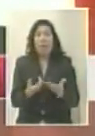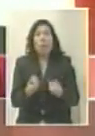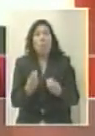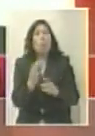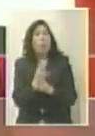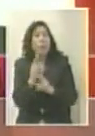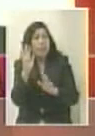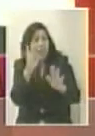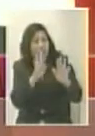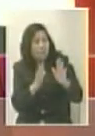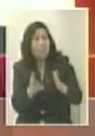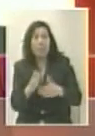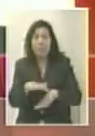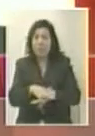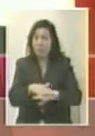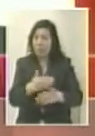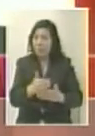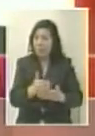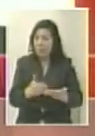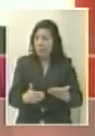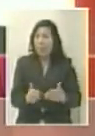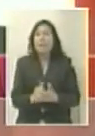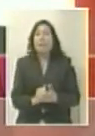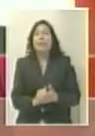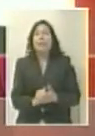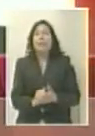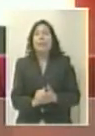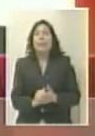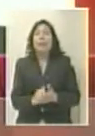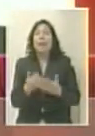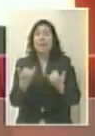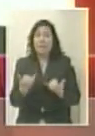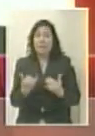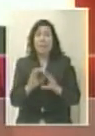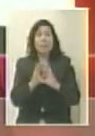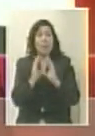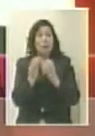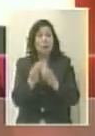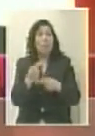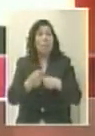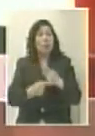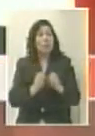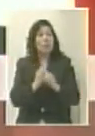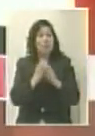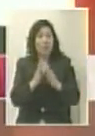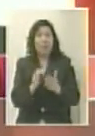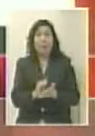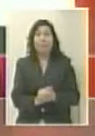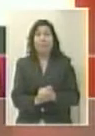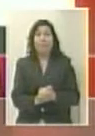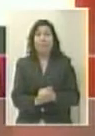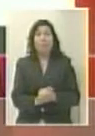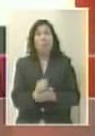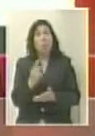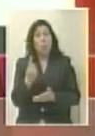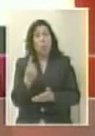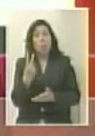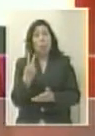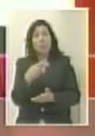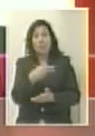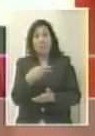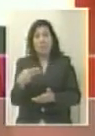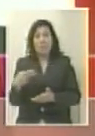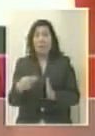del Ambiente y el Plan Nacional de Acción Ambiental. Y este sector, en los próximos días, yo espero que no más de una o dos semanas,